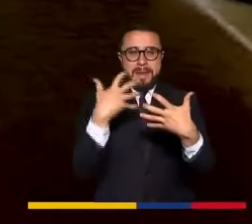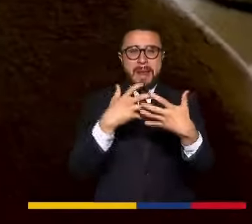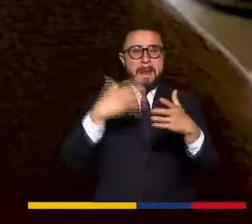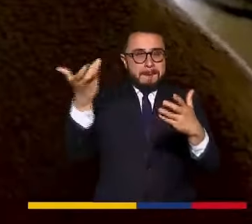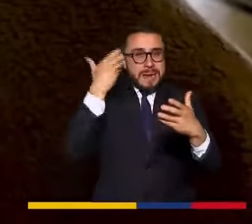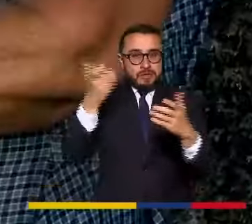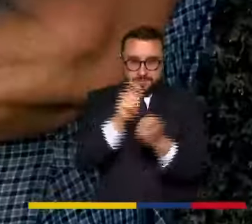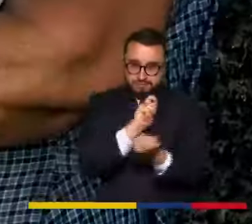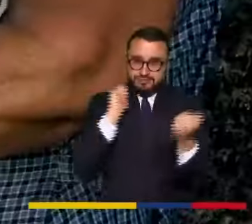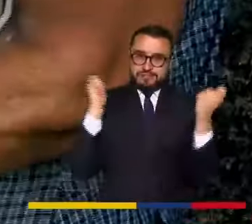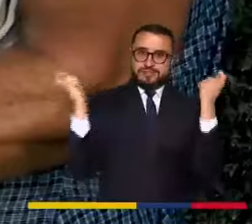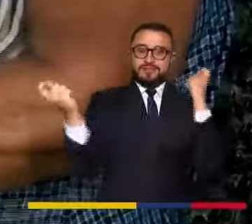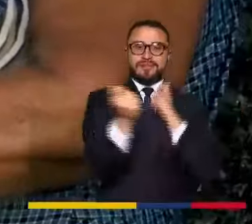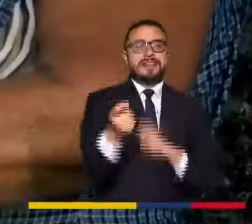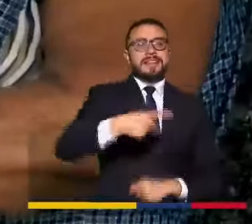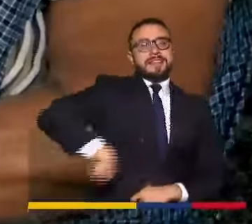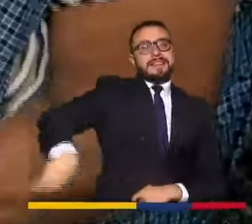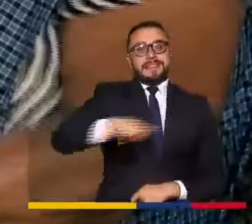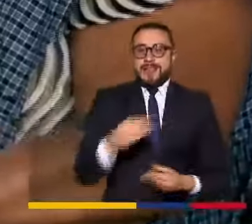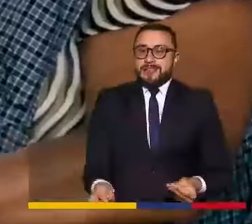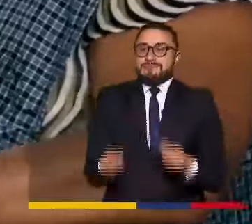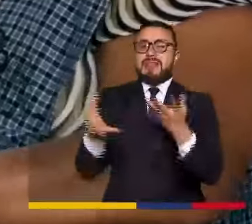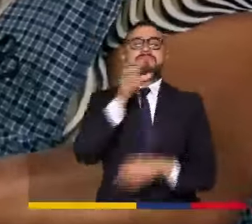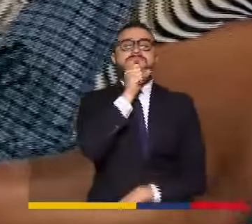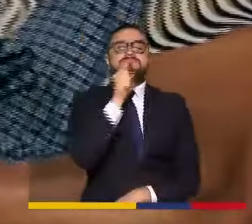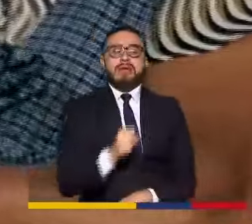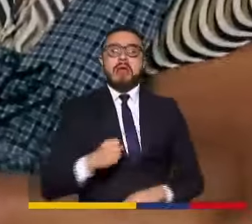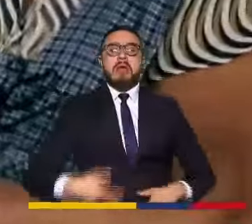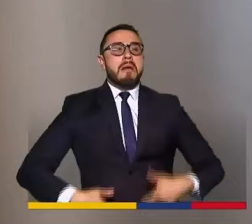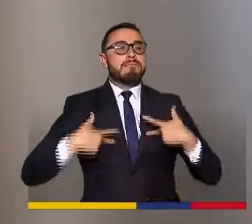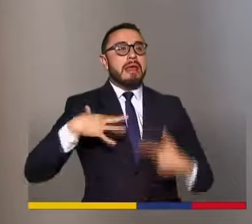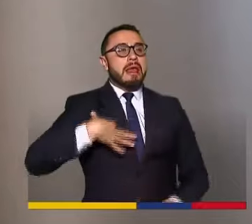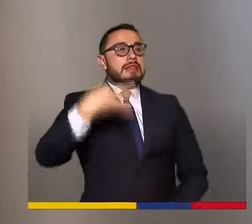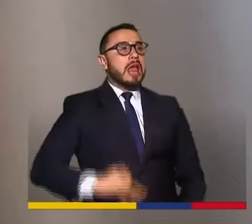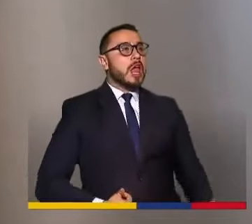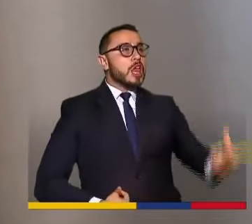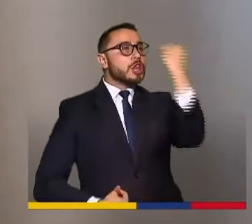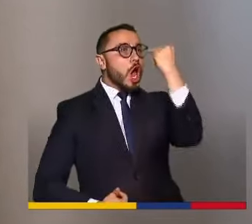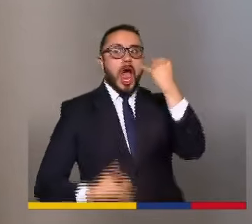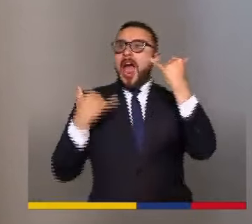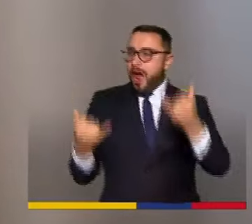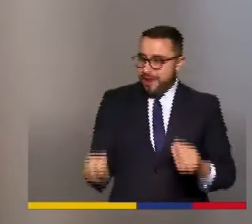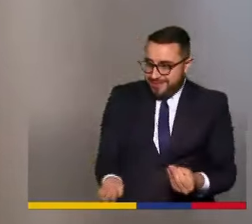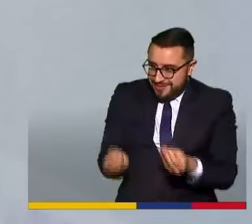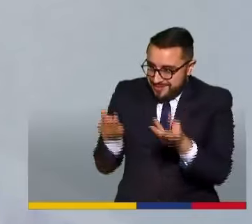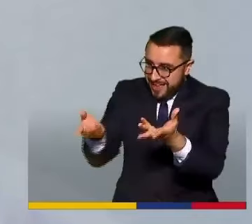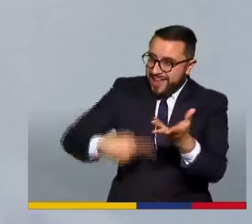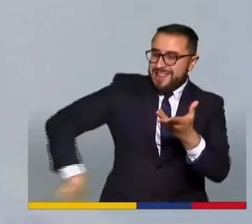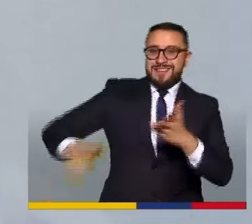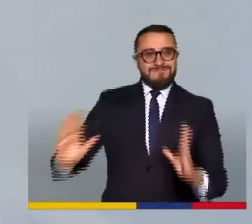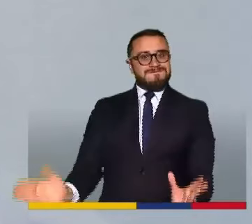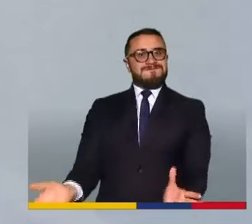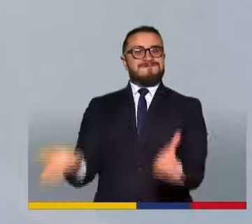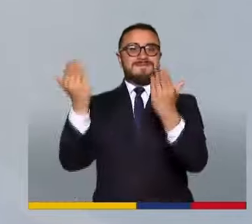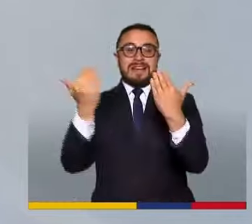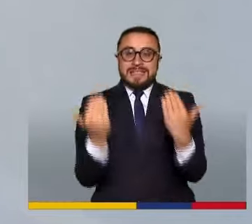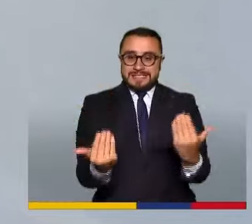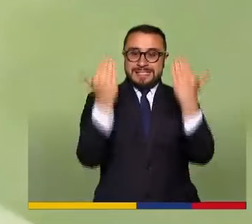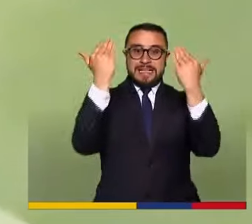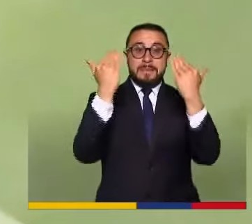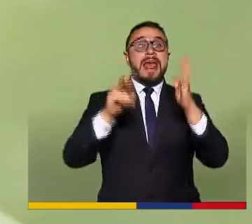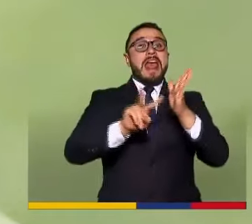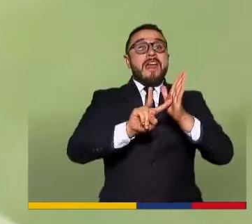Colombia la dignidad que por décadas les han negado la reforma pensional beneficia a todos los